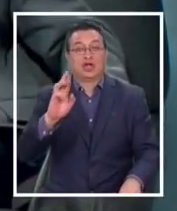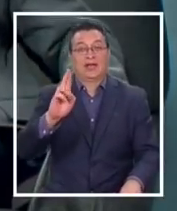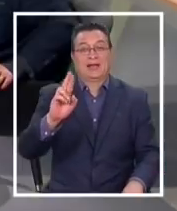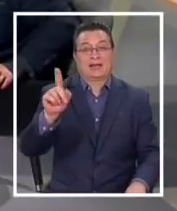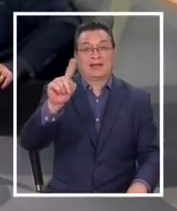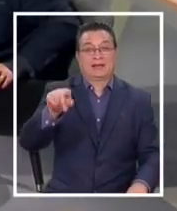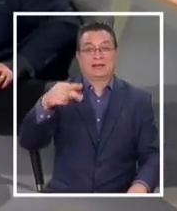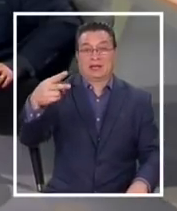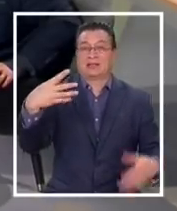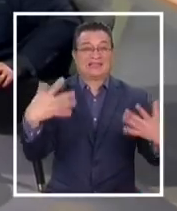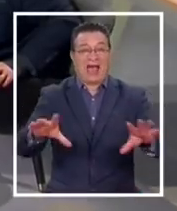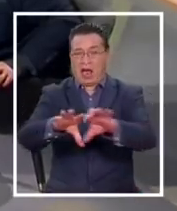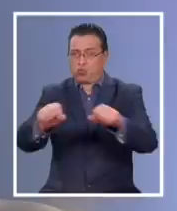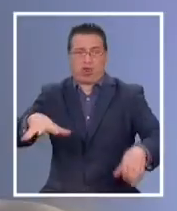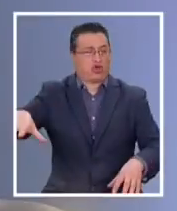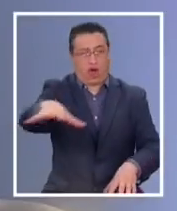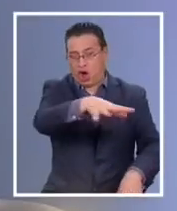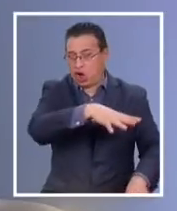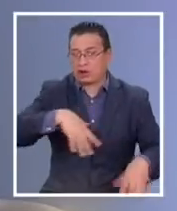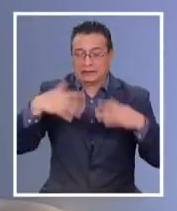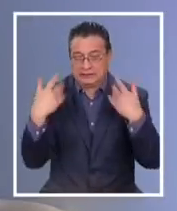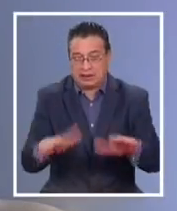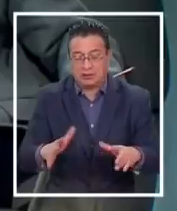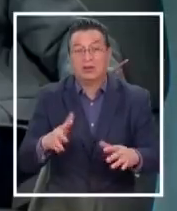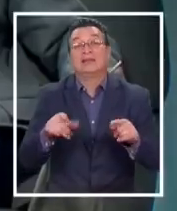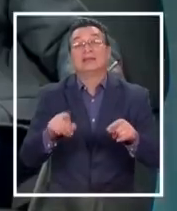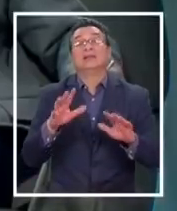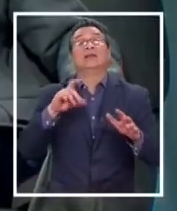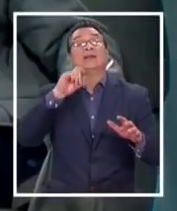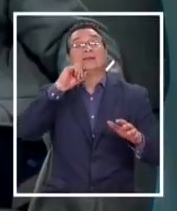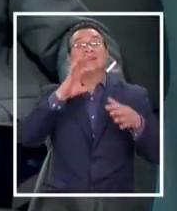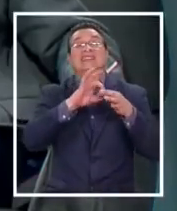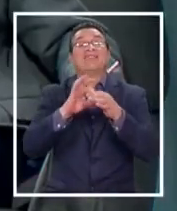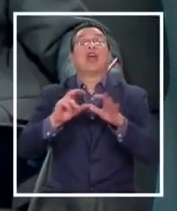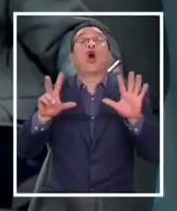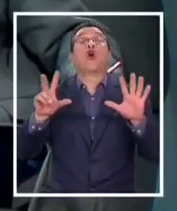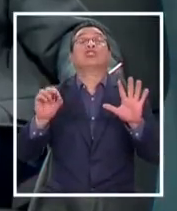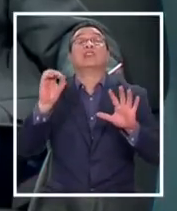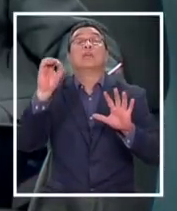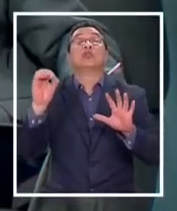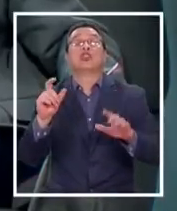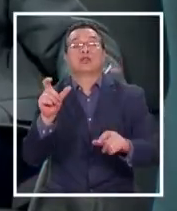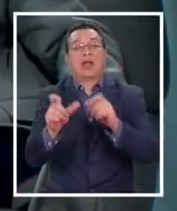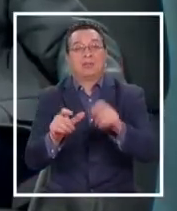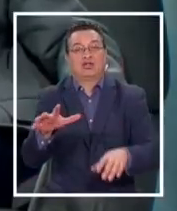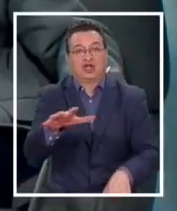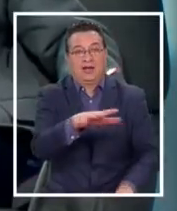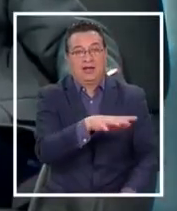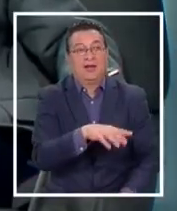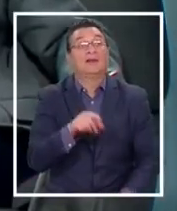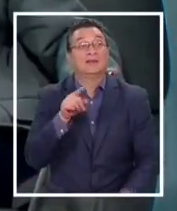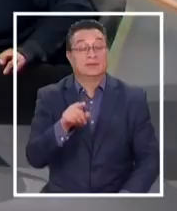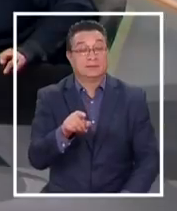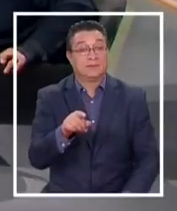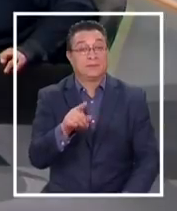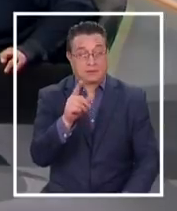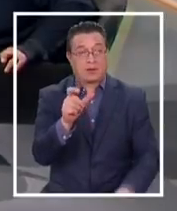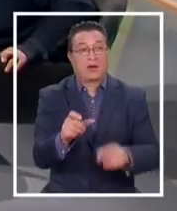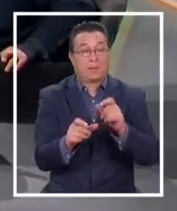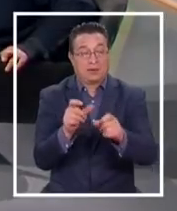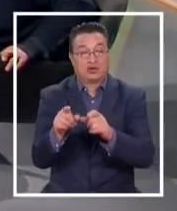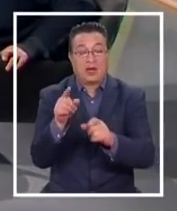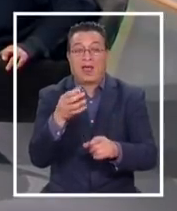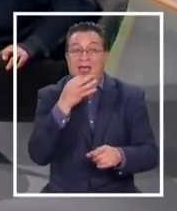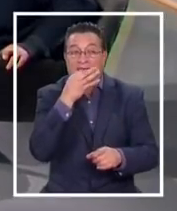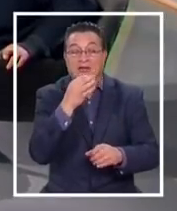El 100%, dije. Eso significa más o menos el 80% de la población. Exactamente. Hoy día igual alguien sostuvo